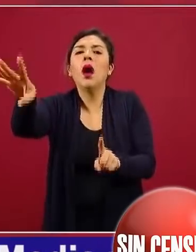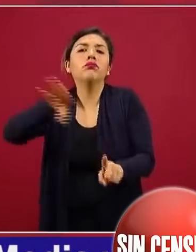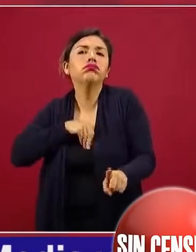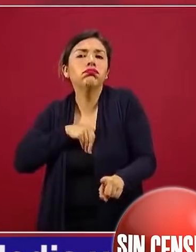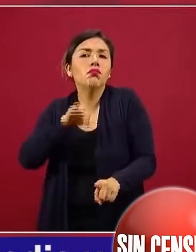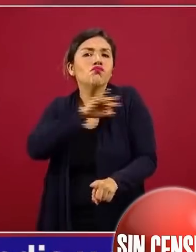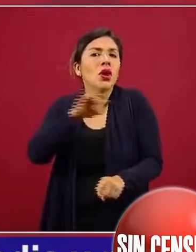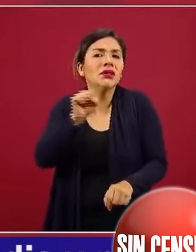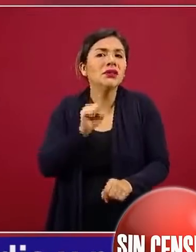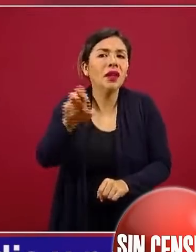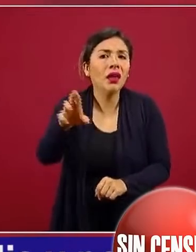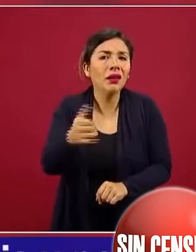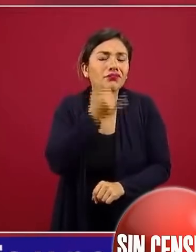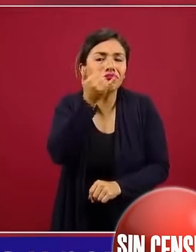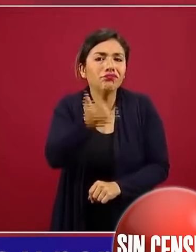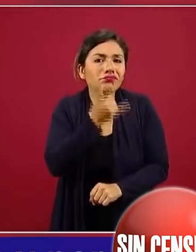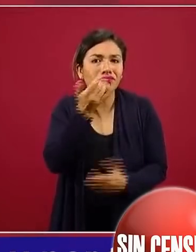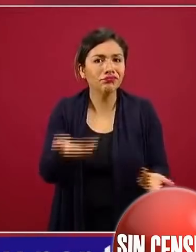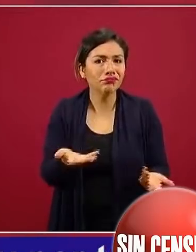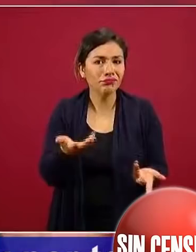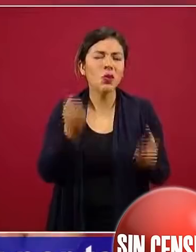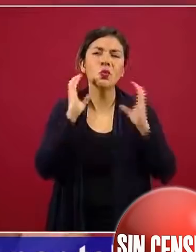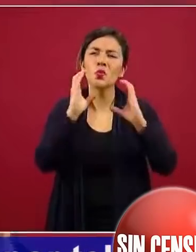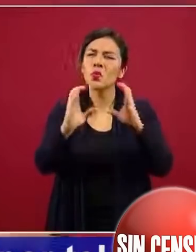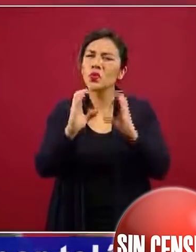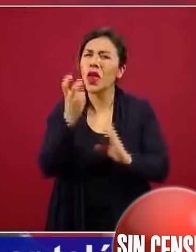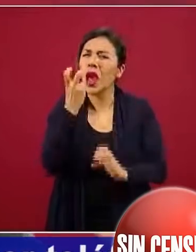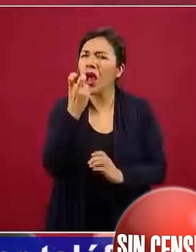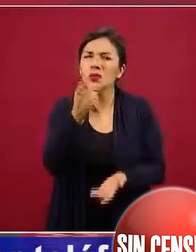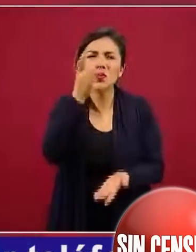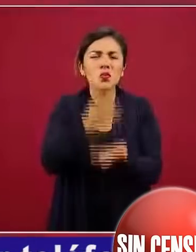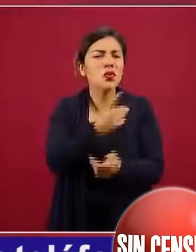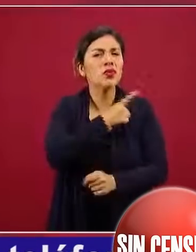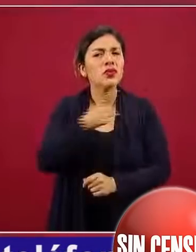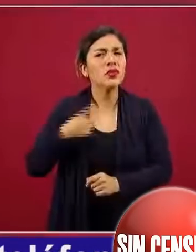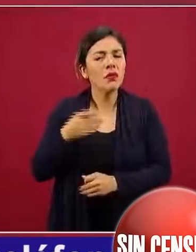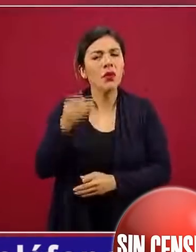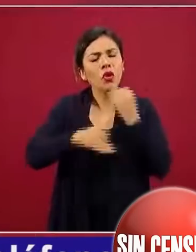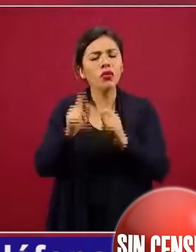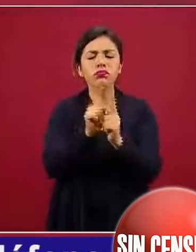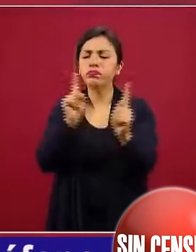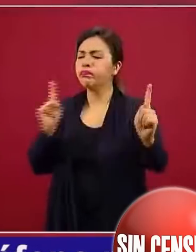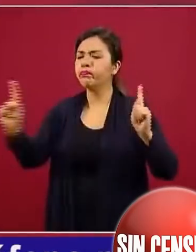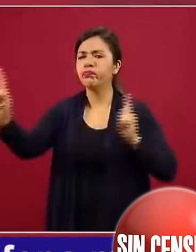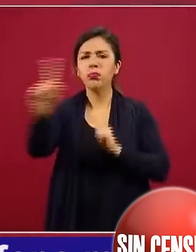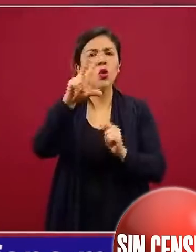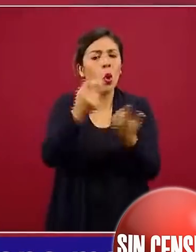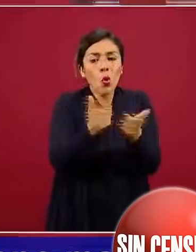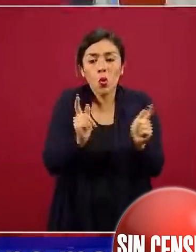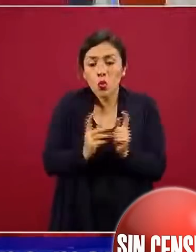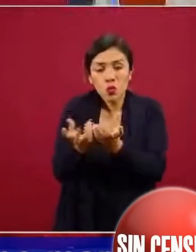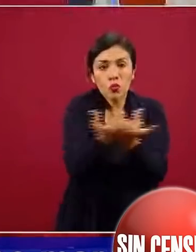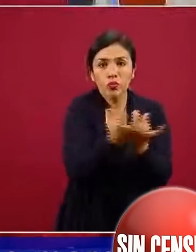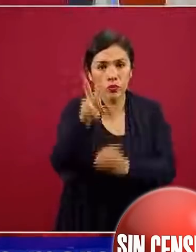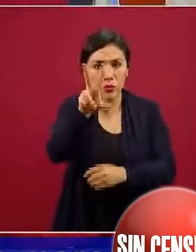contagiado y le transmita a los demás. Entonces, simplemente hay que mantenernos a sana distancia y no agruparnos.